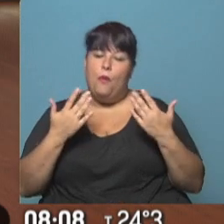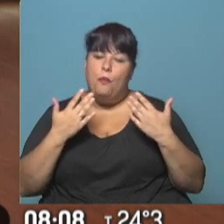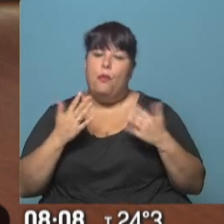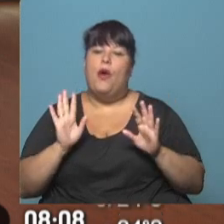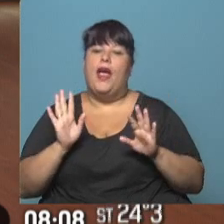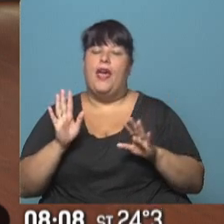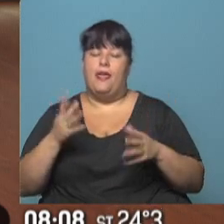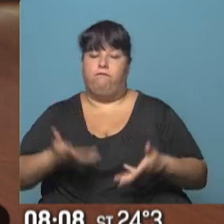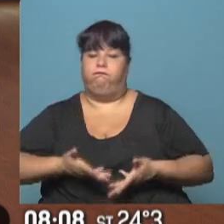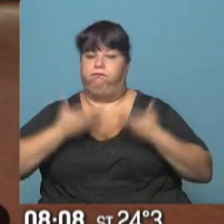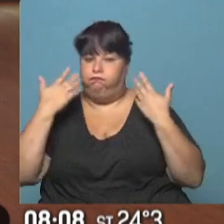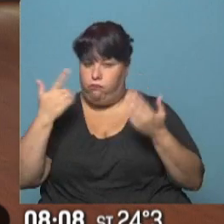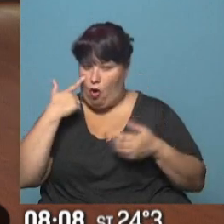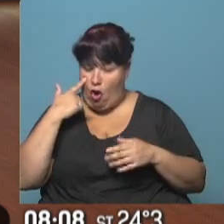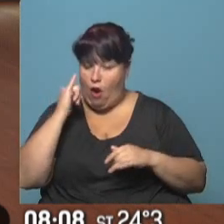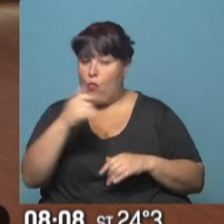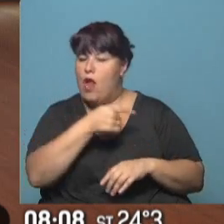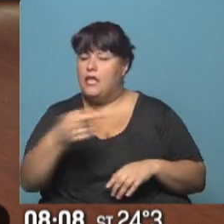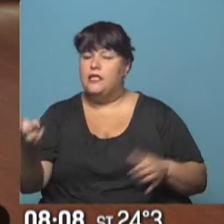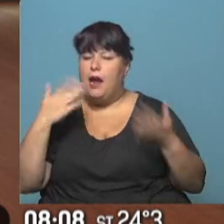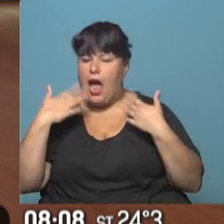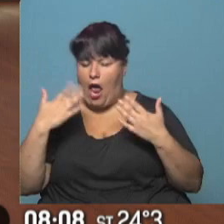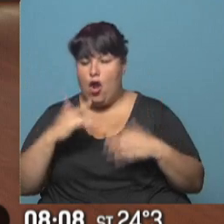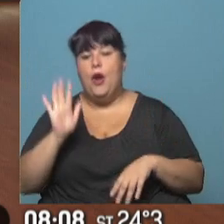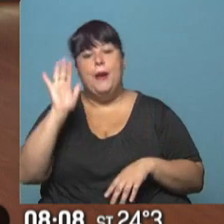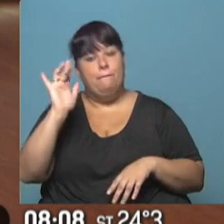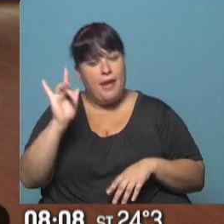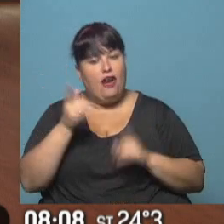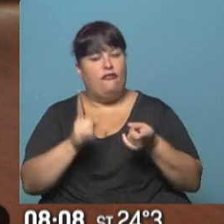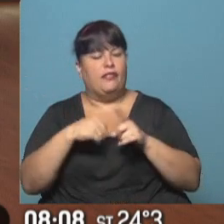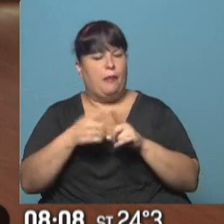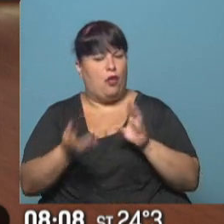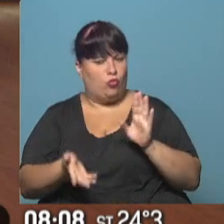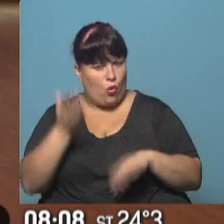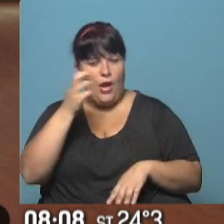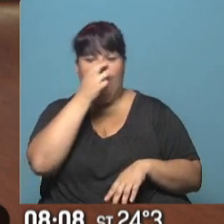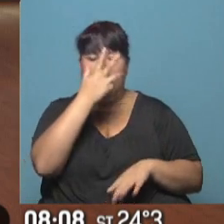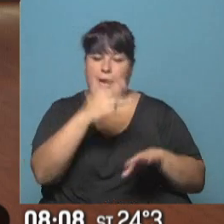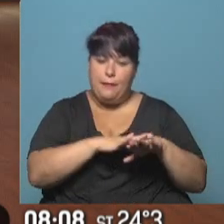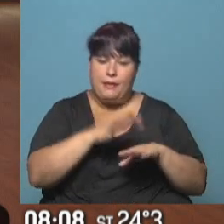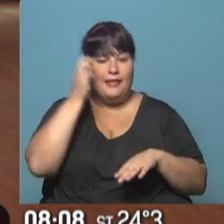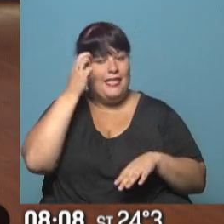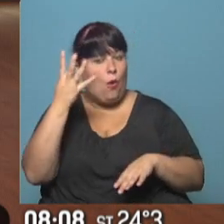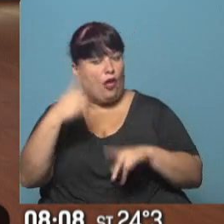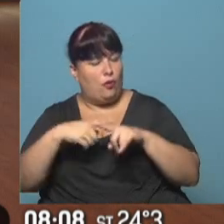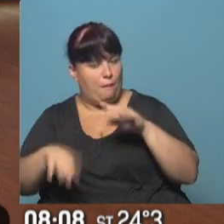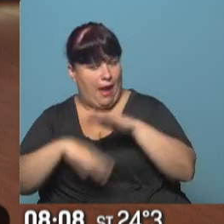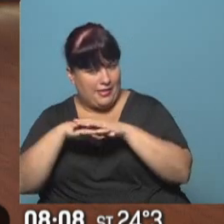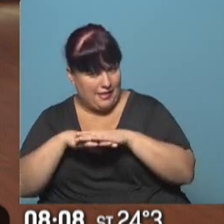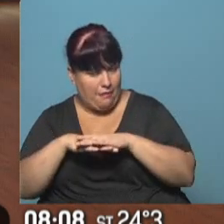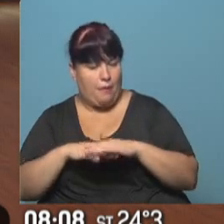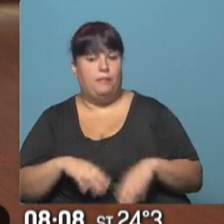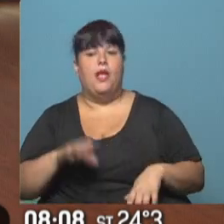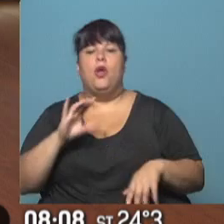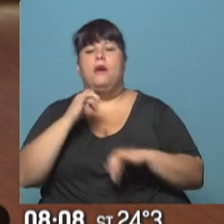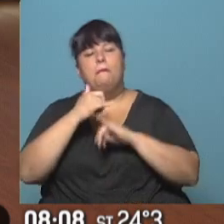generar golpe de calor, así que tengan en cuenta una semanita muy calurosa. El miércoles seguirá ascendiendo la temperatura, 23 la mínima, 34 grados la temperatura máxima,